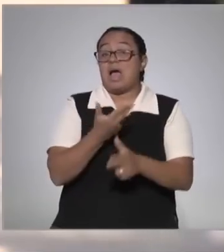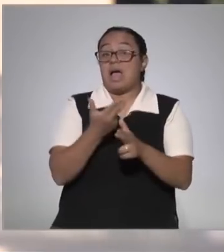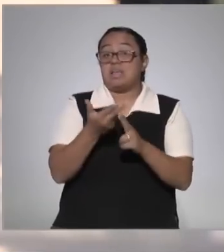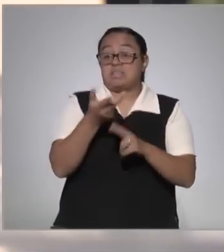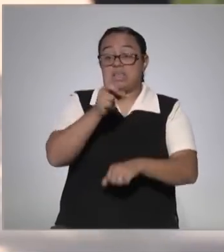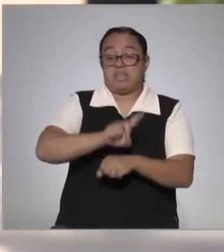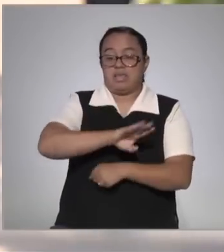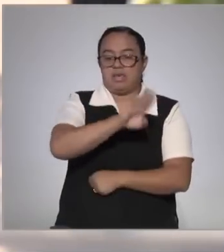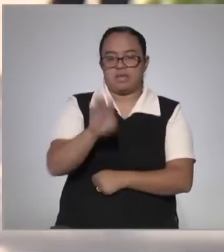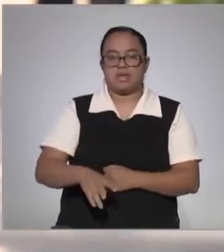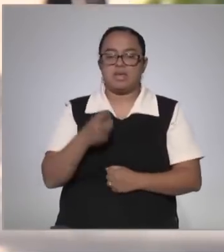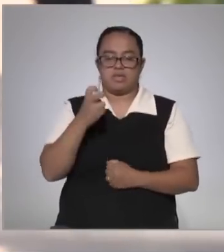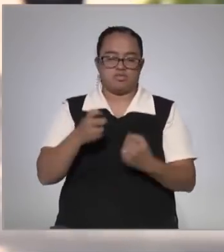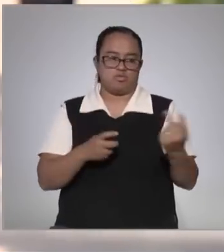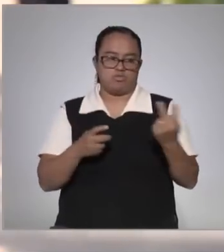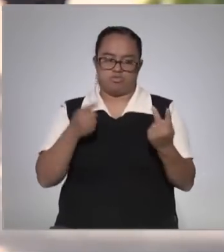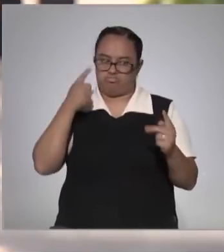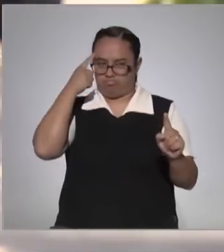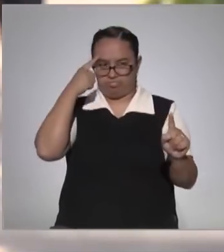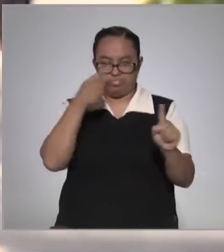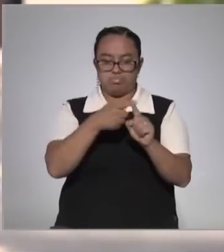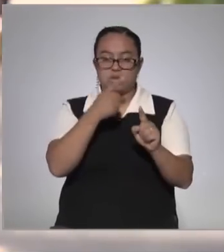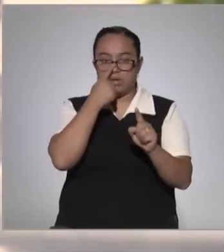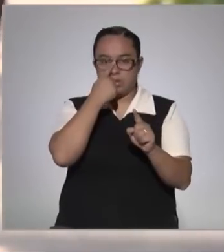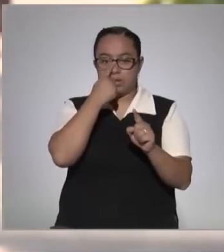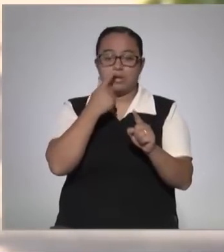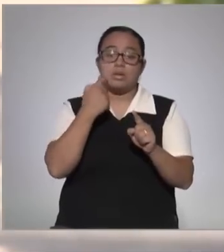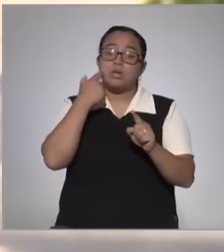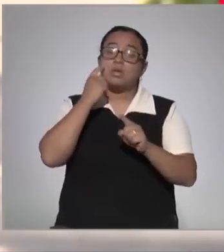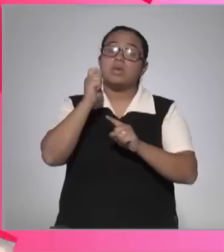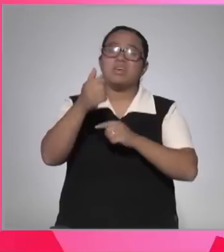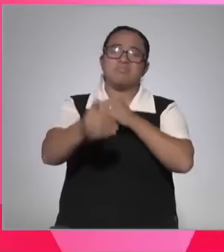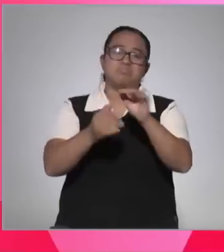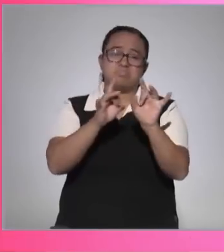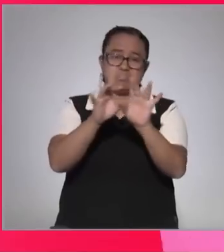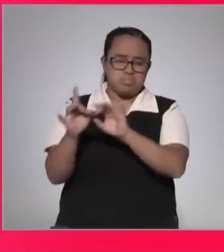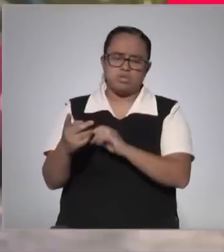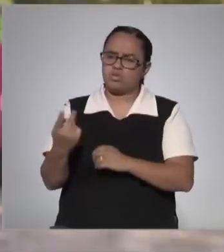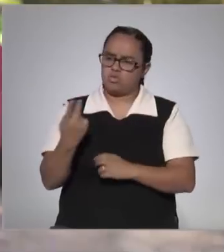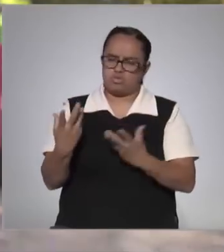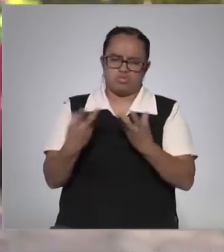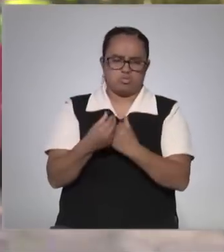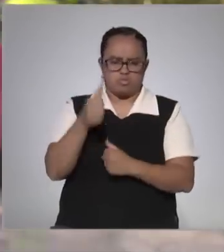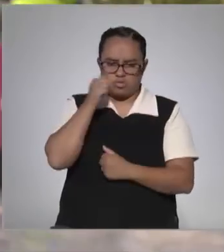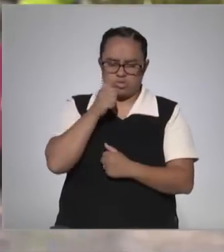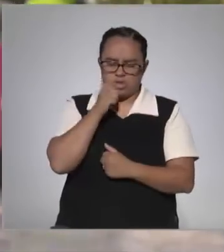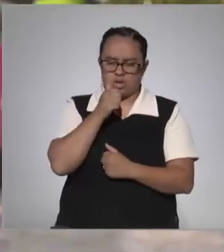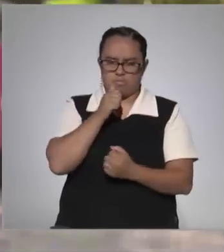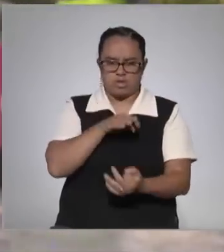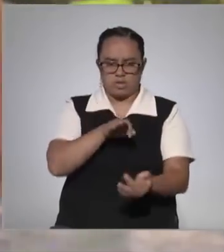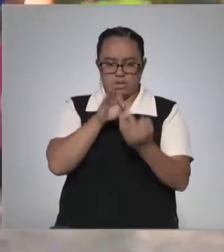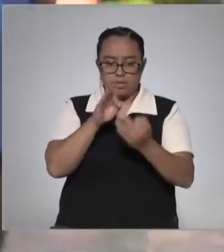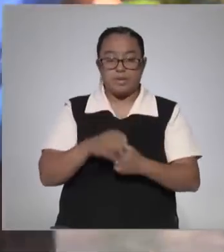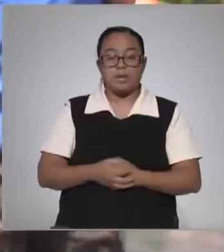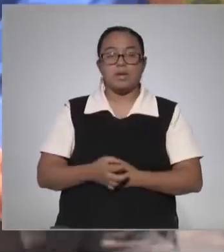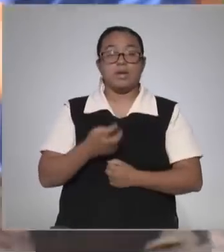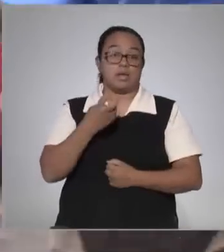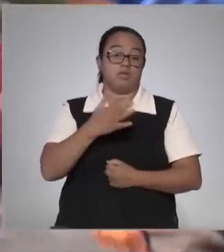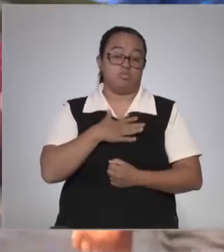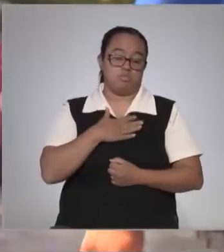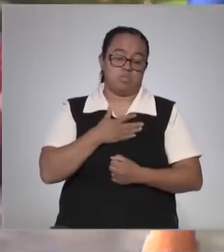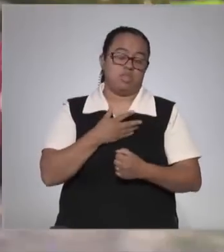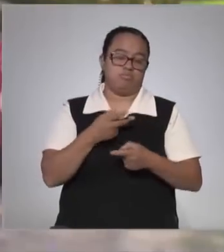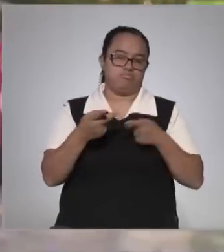nuestro propósito de vida y lo que venga, enfrentarlo juntos. Sí, pues más que nada ese es mi plan,